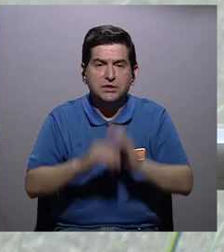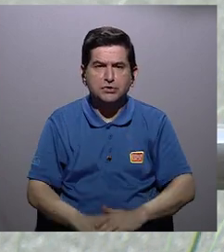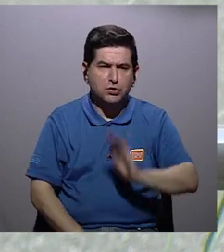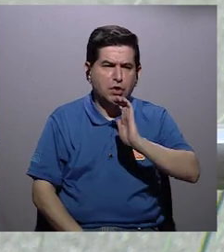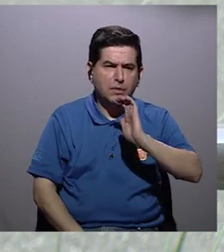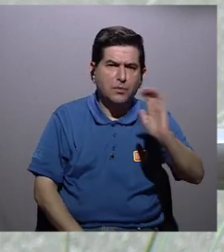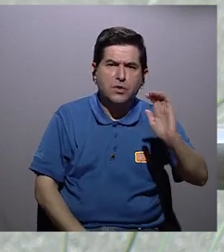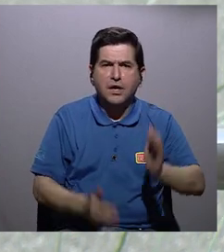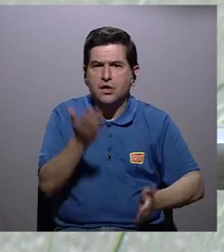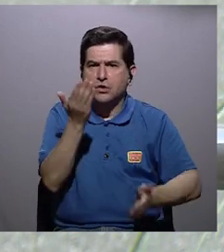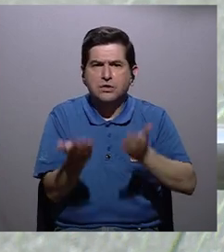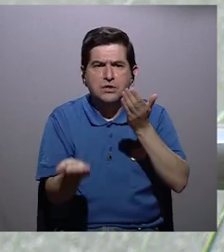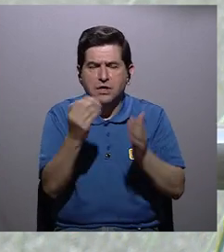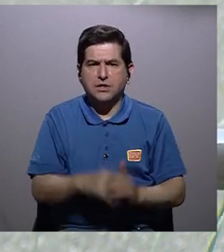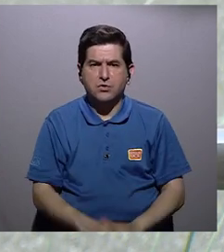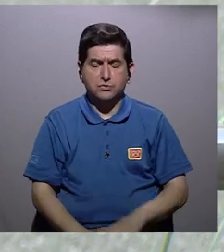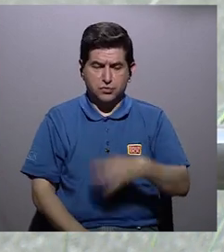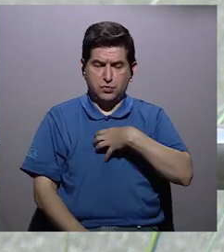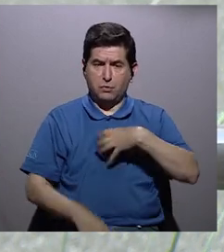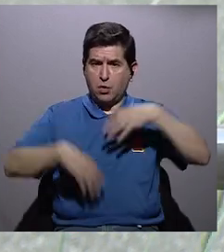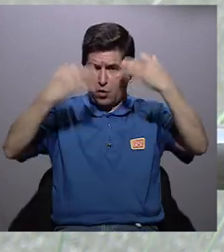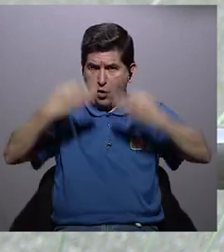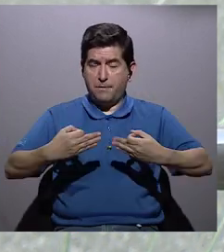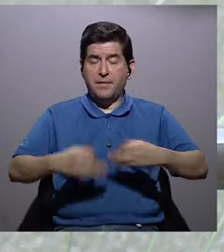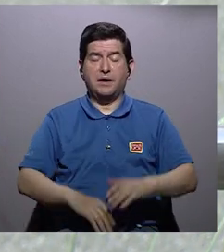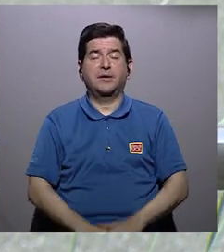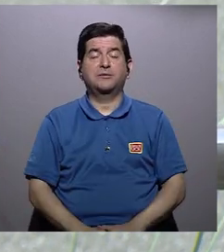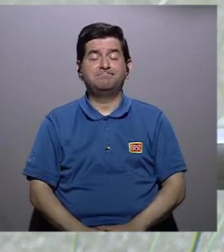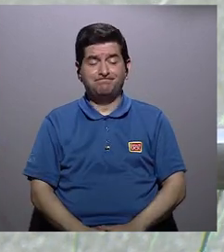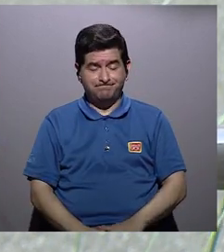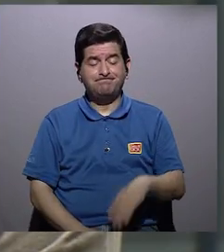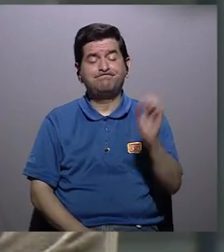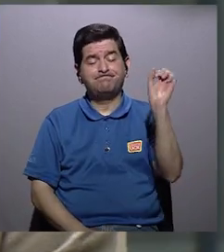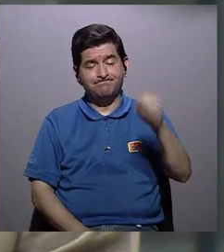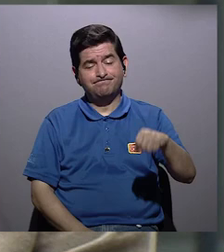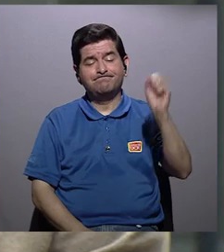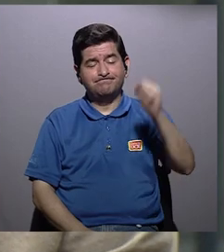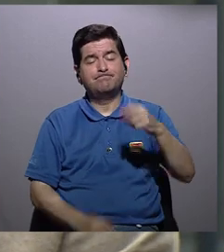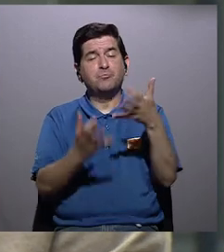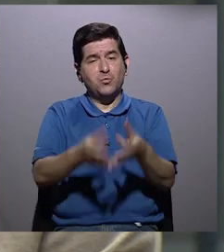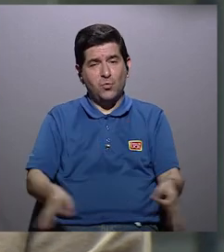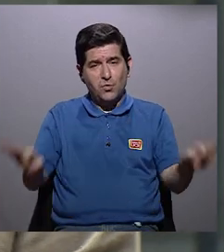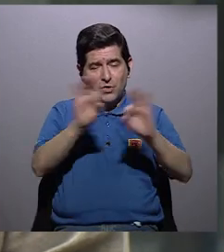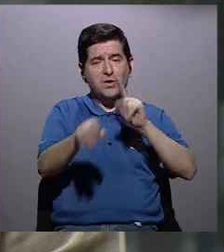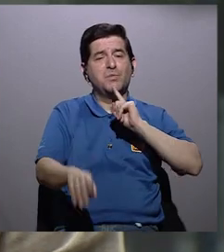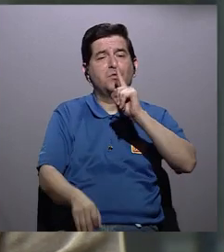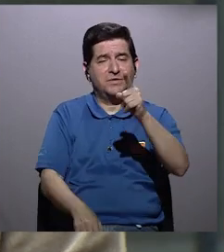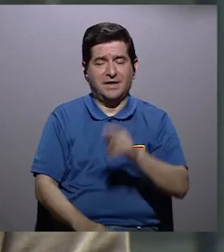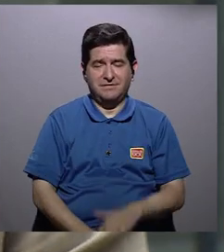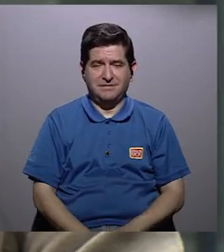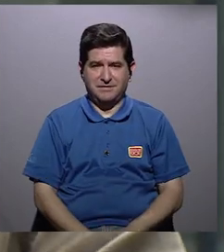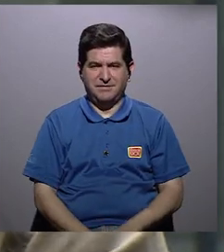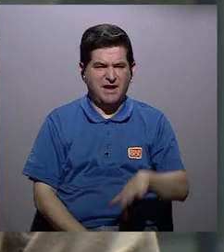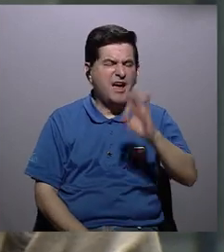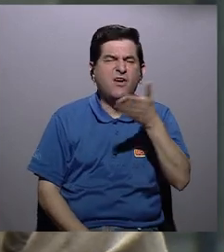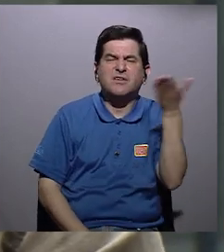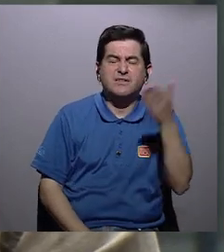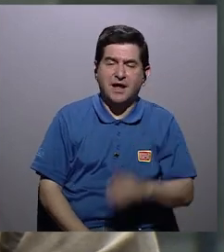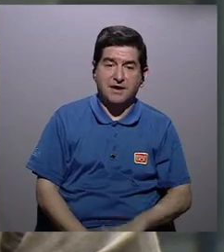tomarían finalmente, o los adolescentes, sus propias decisiones? Eso es muy importante lo que usted dice, que hemos encontrado que niños